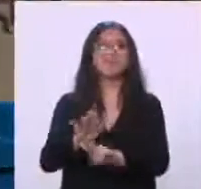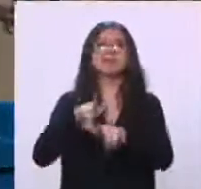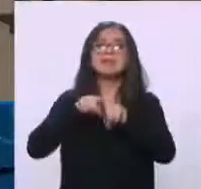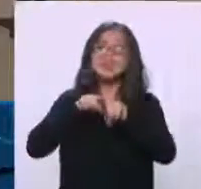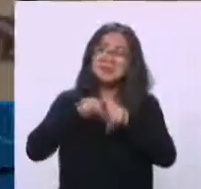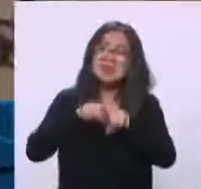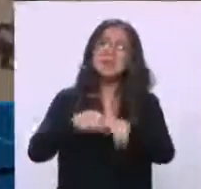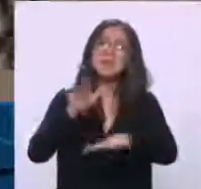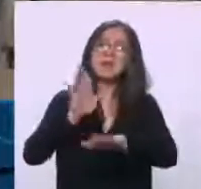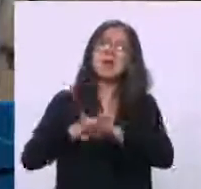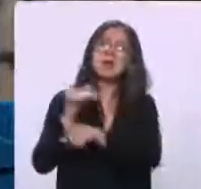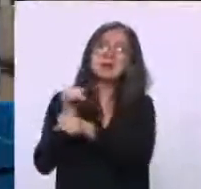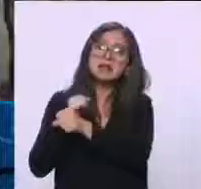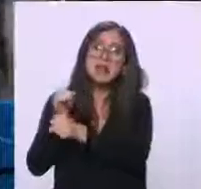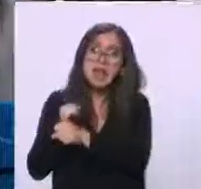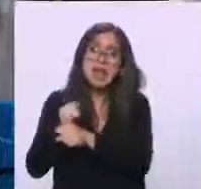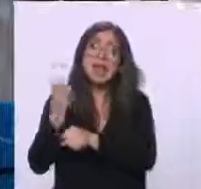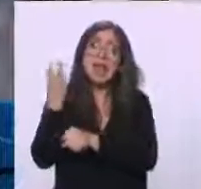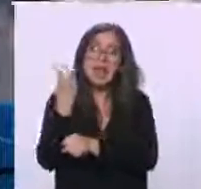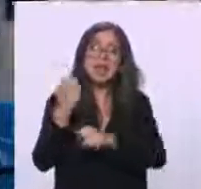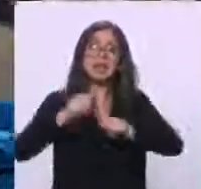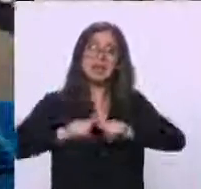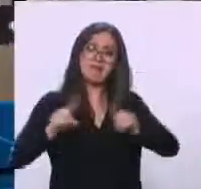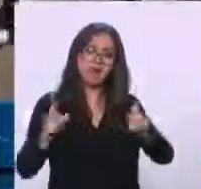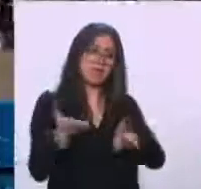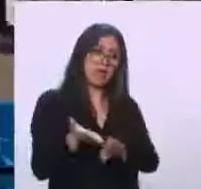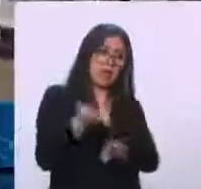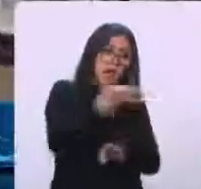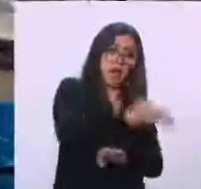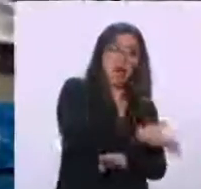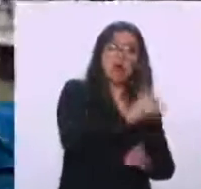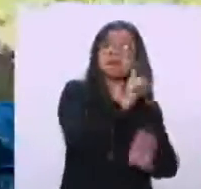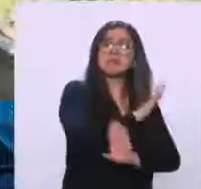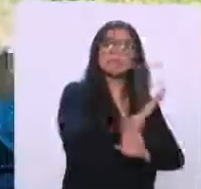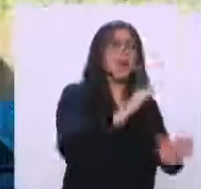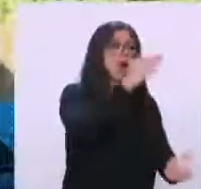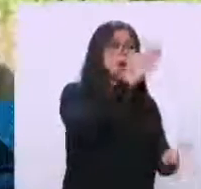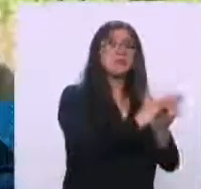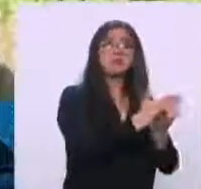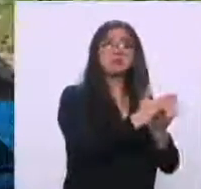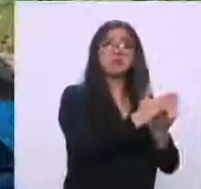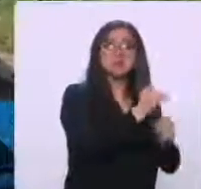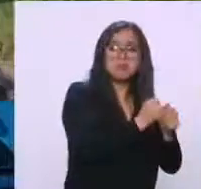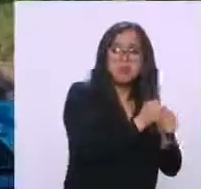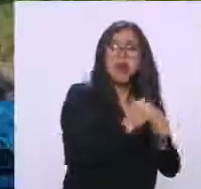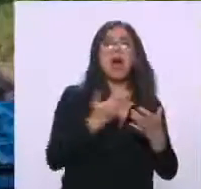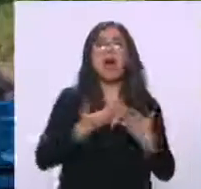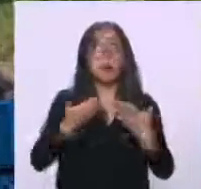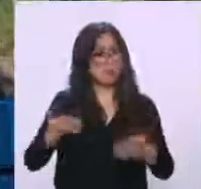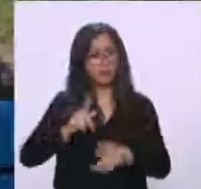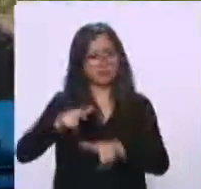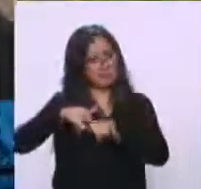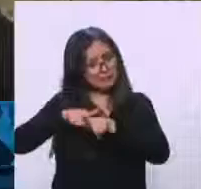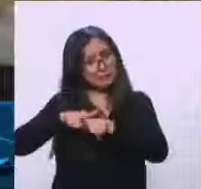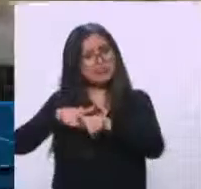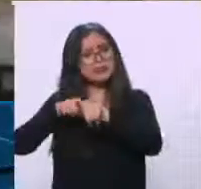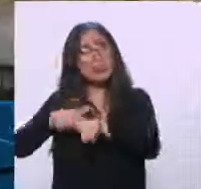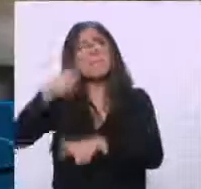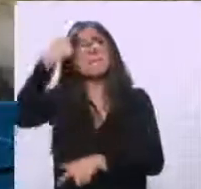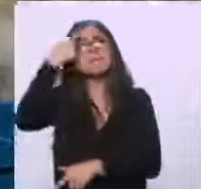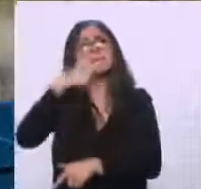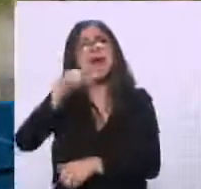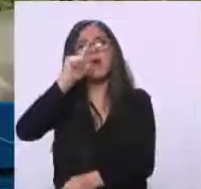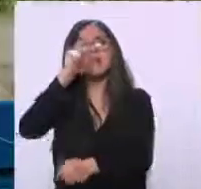es la diferencia. Que aquí se va a continuar hasta dar con lo que realmente ocurrió. Esta es